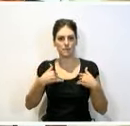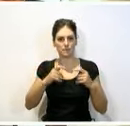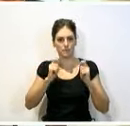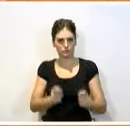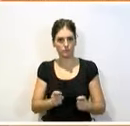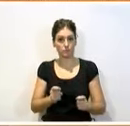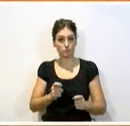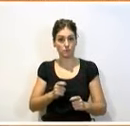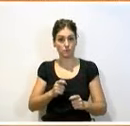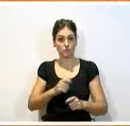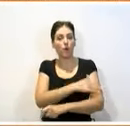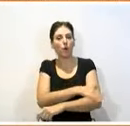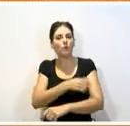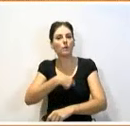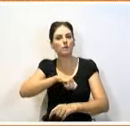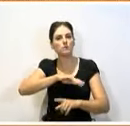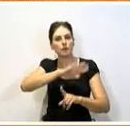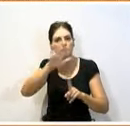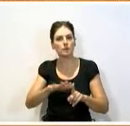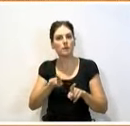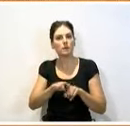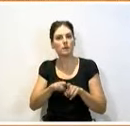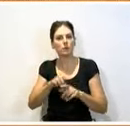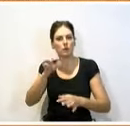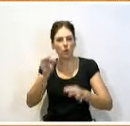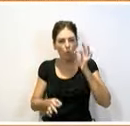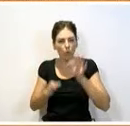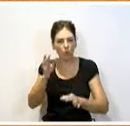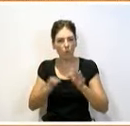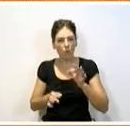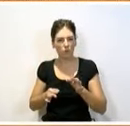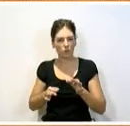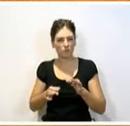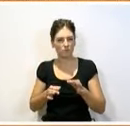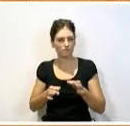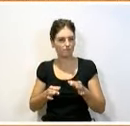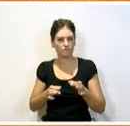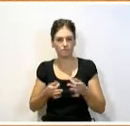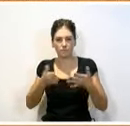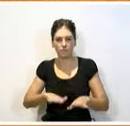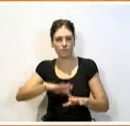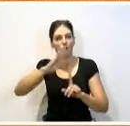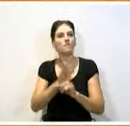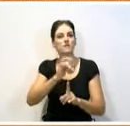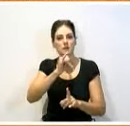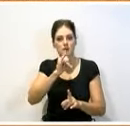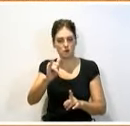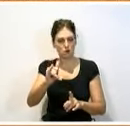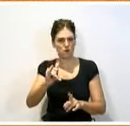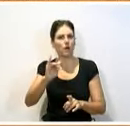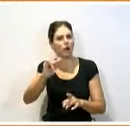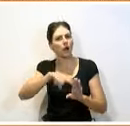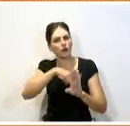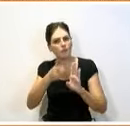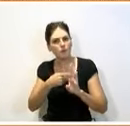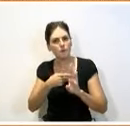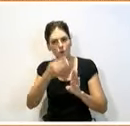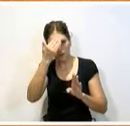También para la anulación de aquellos juicios sumarísimos que afectaban a riojanos. También viene contemplado en la Ley de